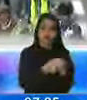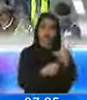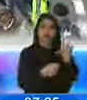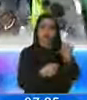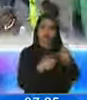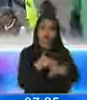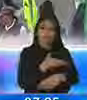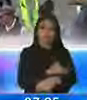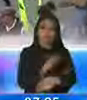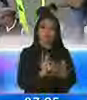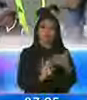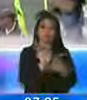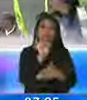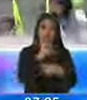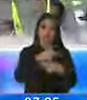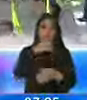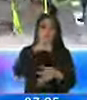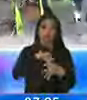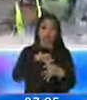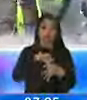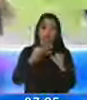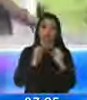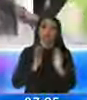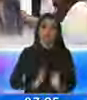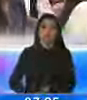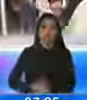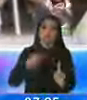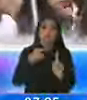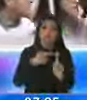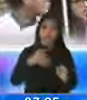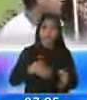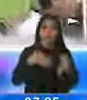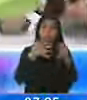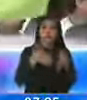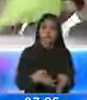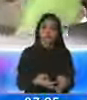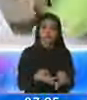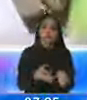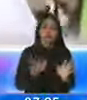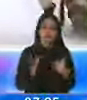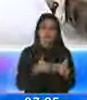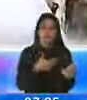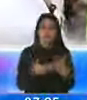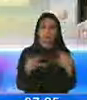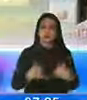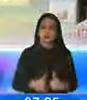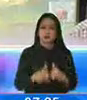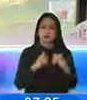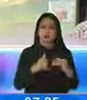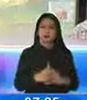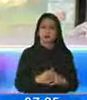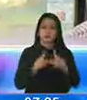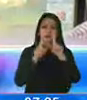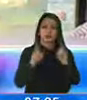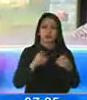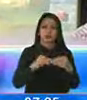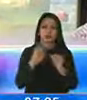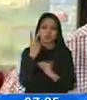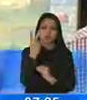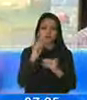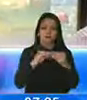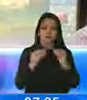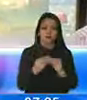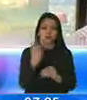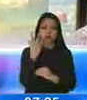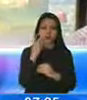fueron calificados por el CNE, el asambleísta Byron Valle afirma que eso es lo de menos. Por el no a la pregunta 2, a la pregunta